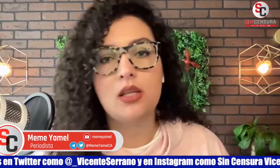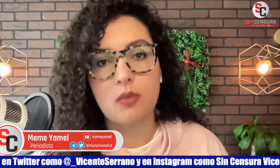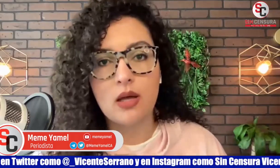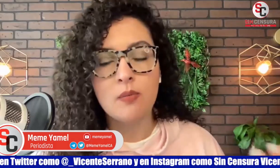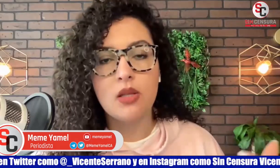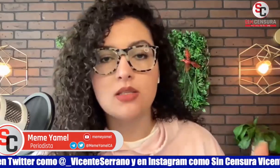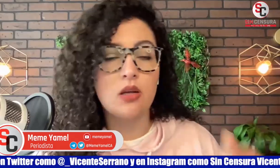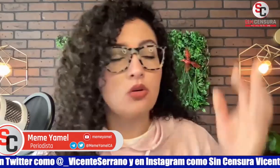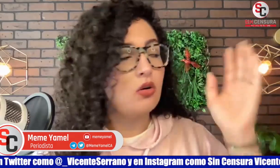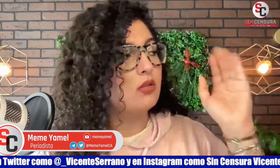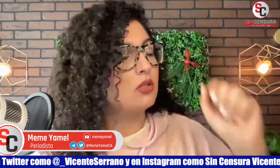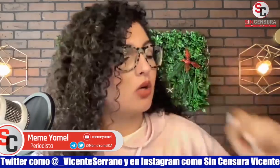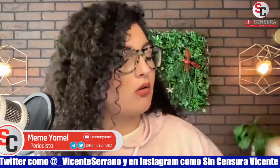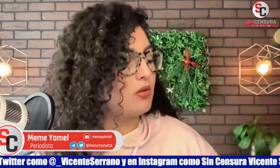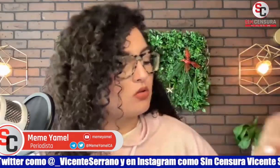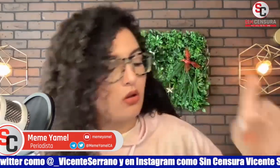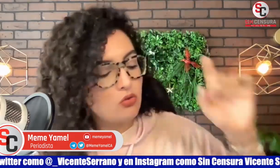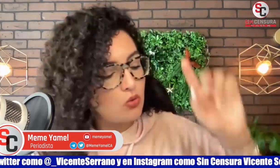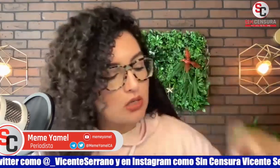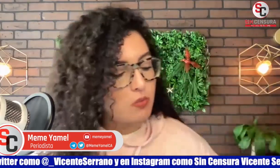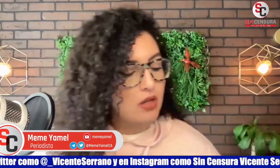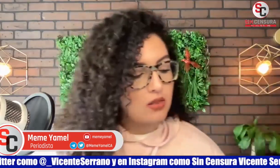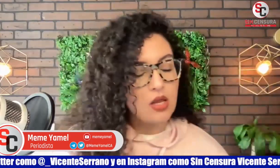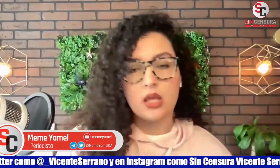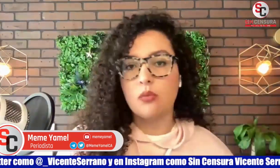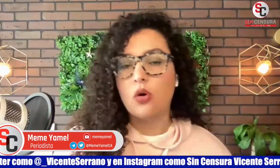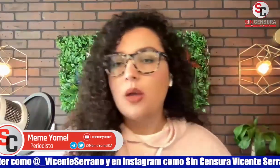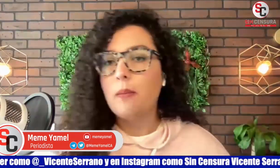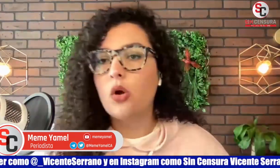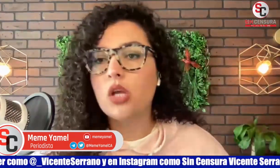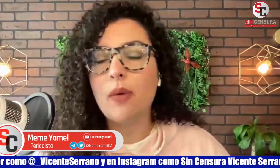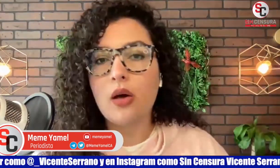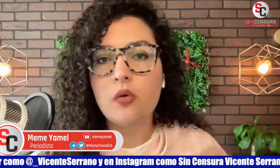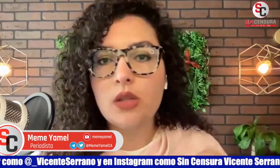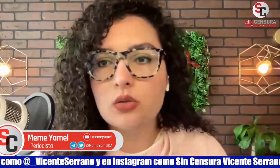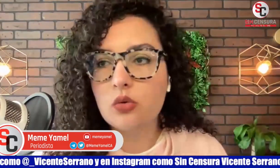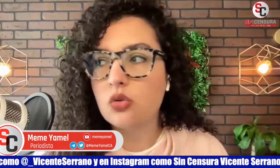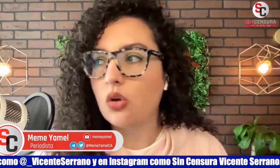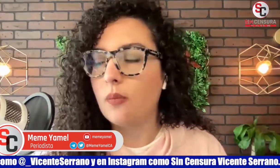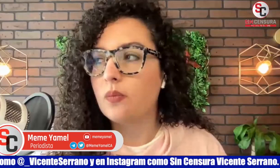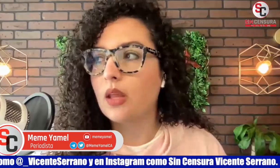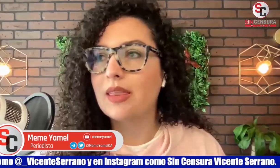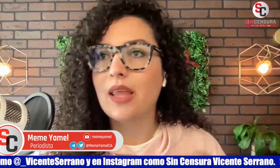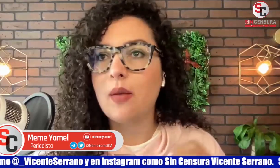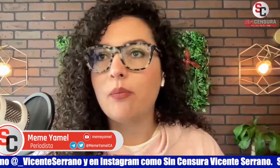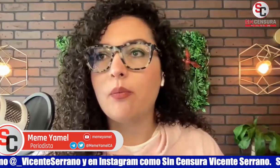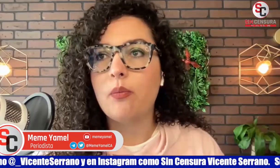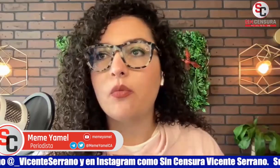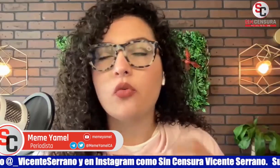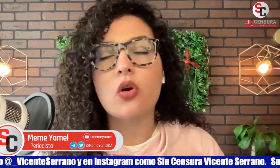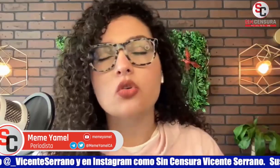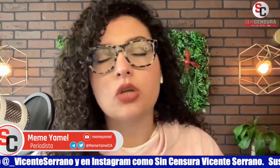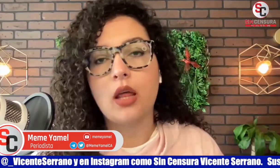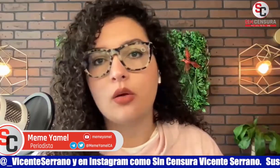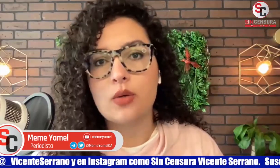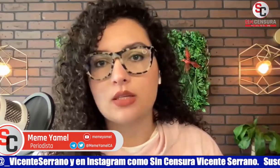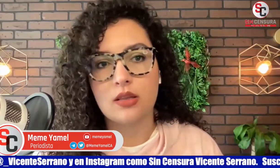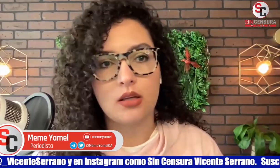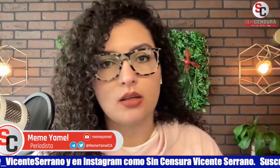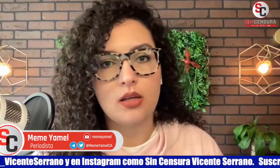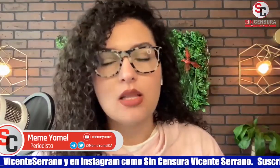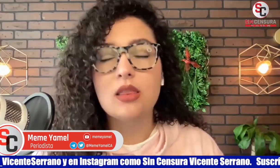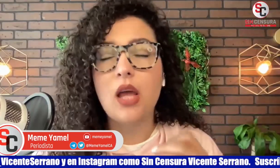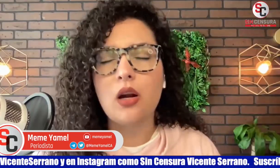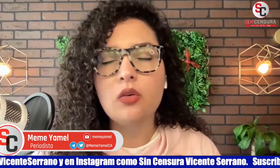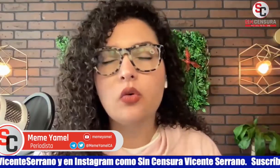plan de diva, de decir, yo no necesito que me mencione, yo soy un aspirante legítimo. Pero lleva un discurso tan forzado,